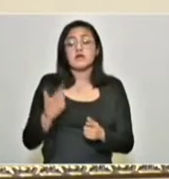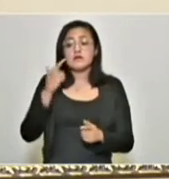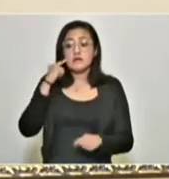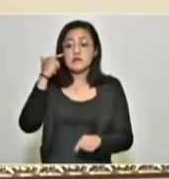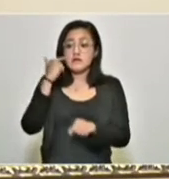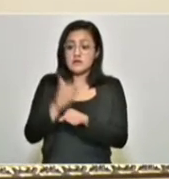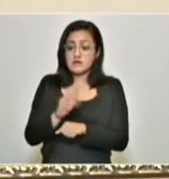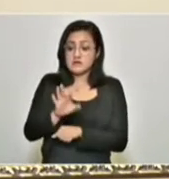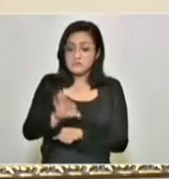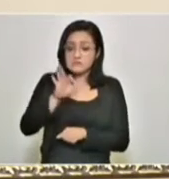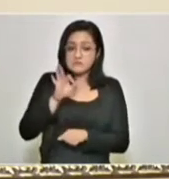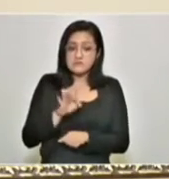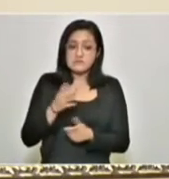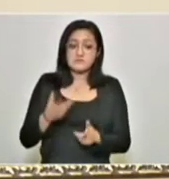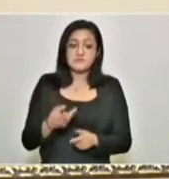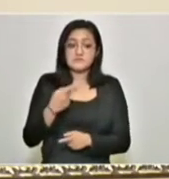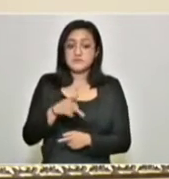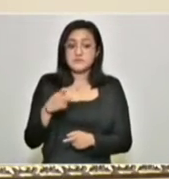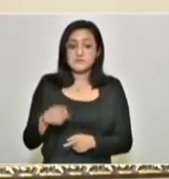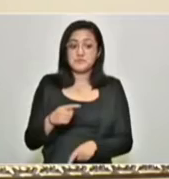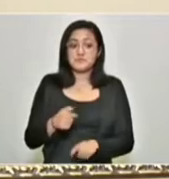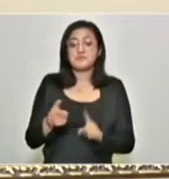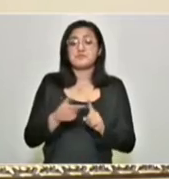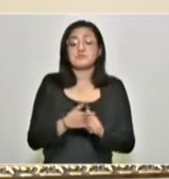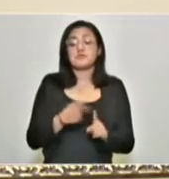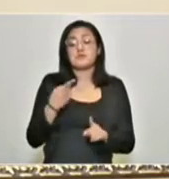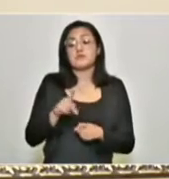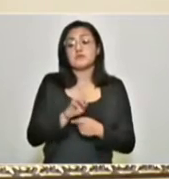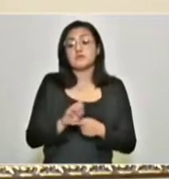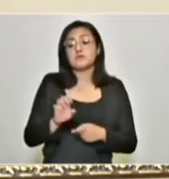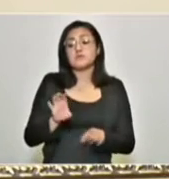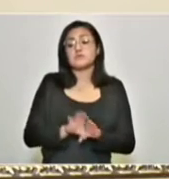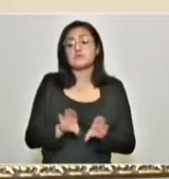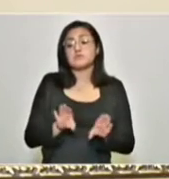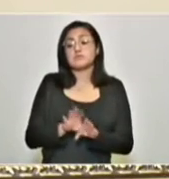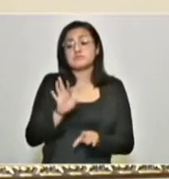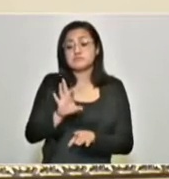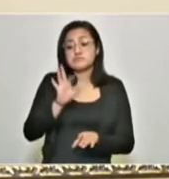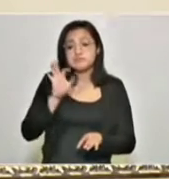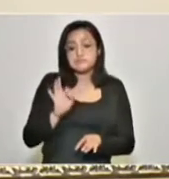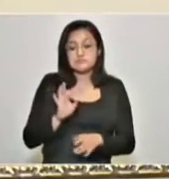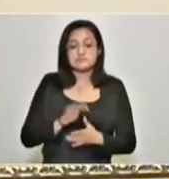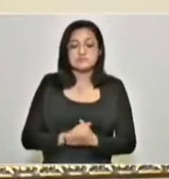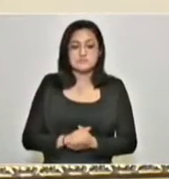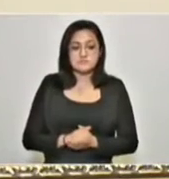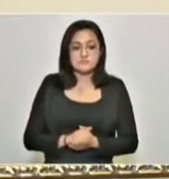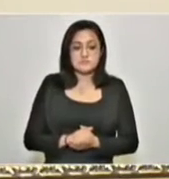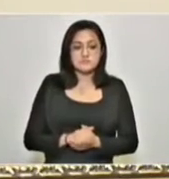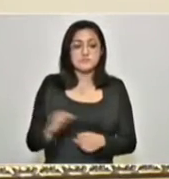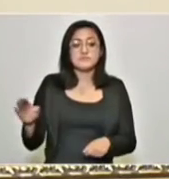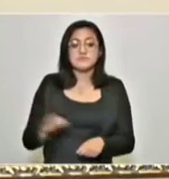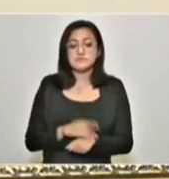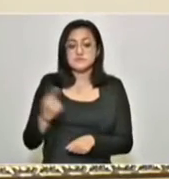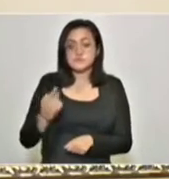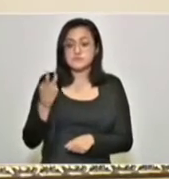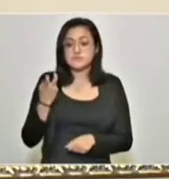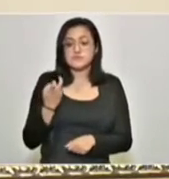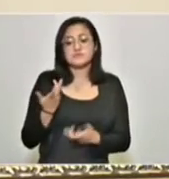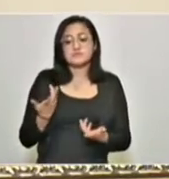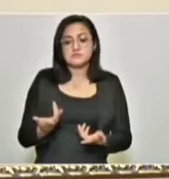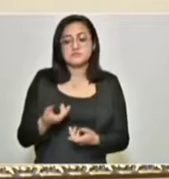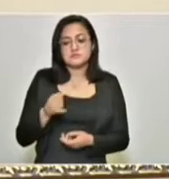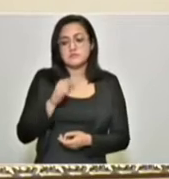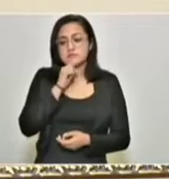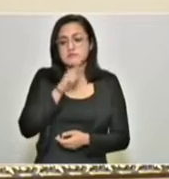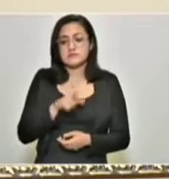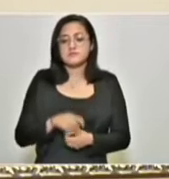encontrar a ellos y mantener la esperanza de encontrarlos, porque de eso se trata